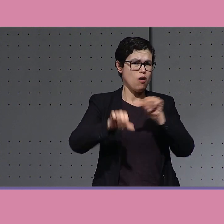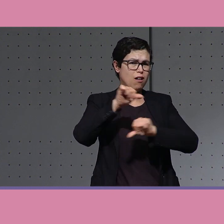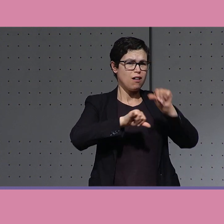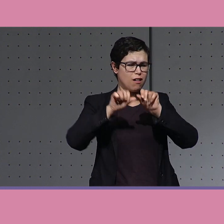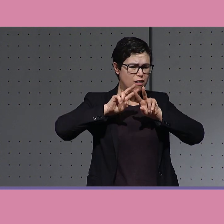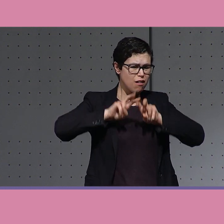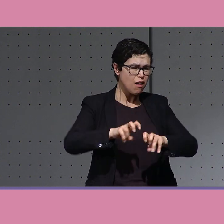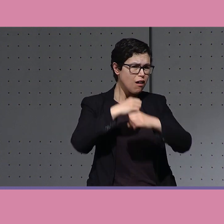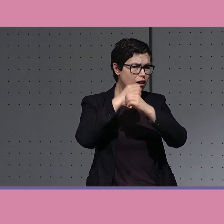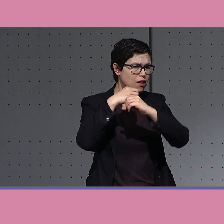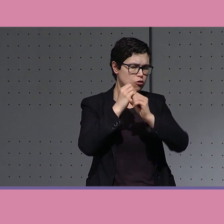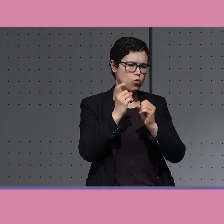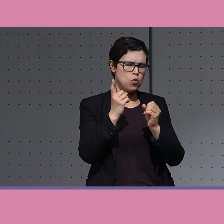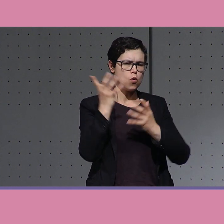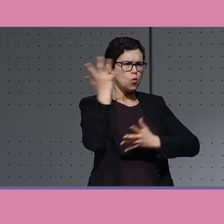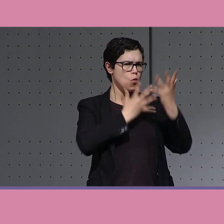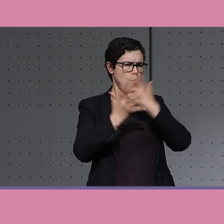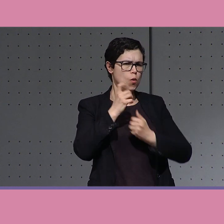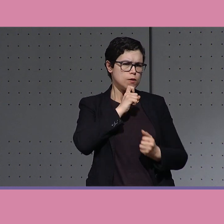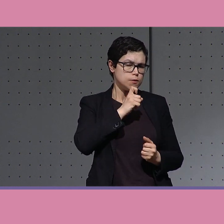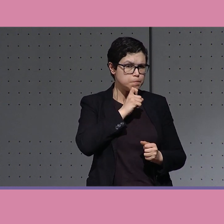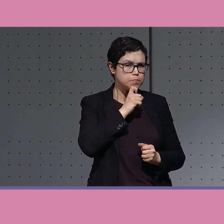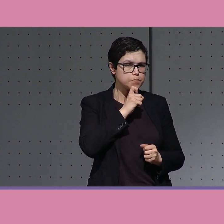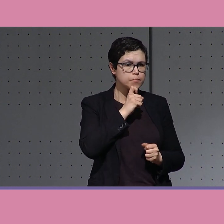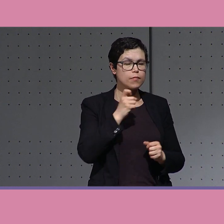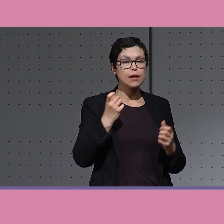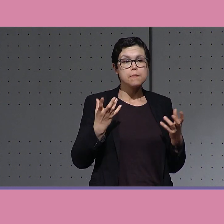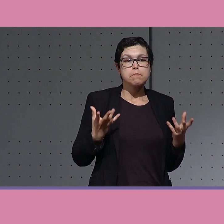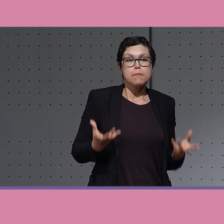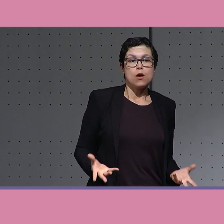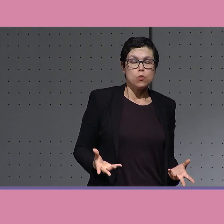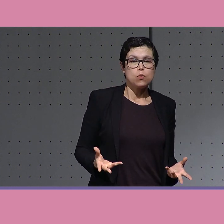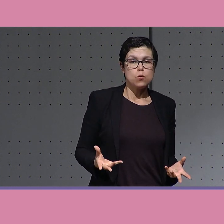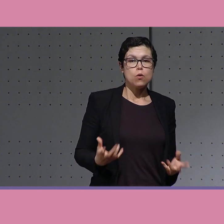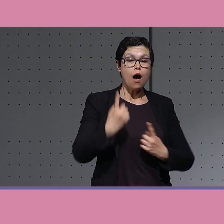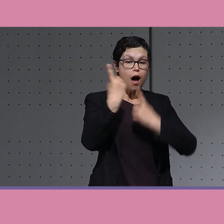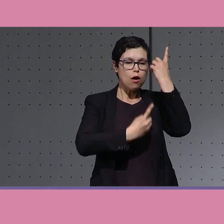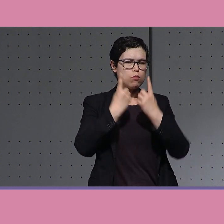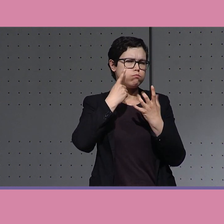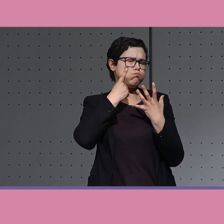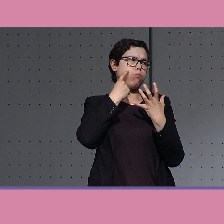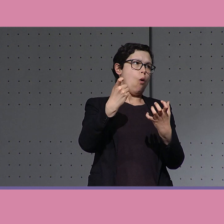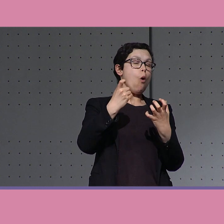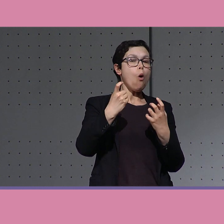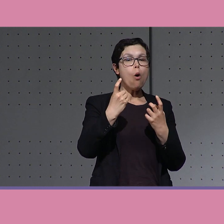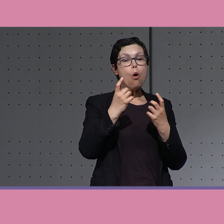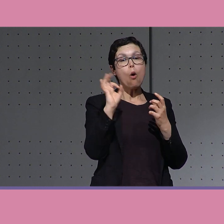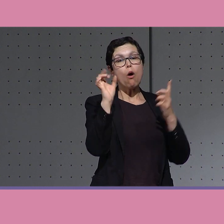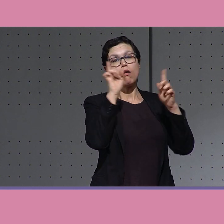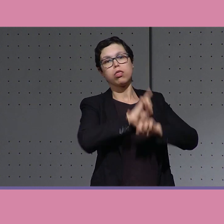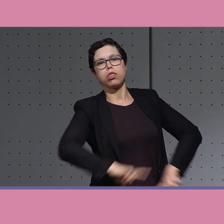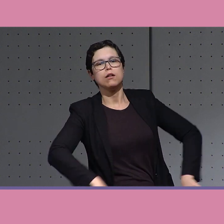comorbilidad, es compleja. Lo que pasa es que de alguna manera es más evidente que otras y es un poquito más fácil en según